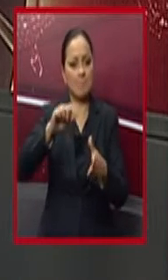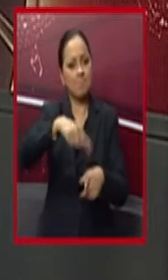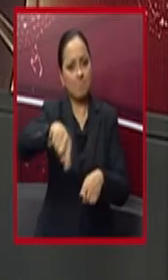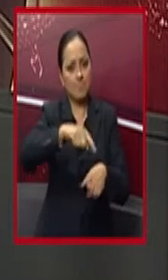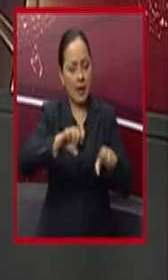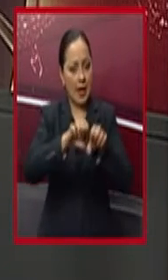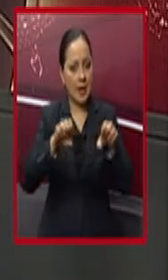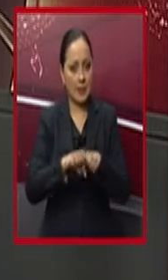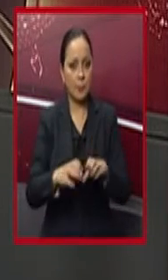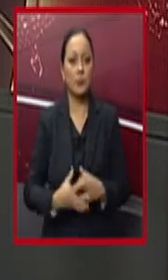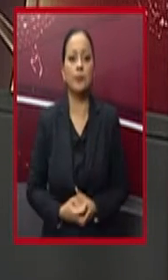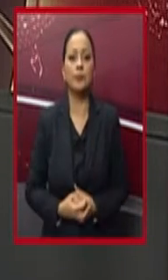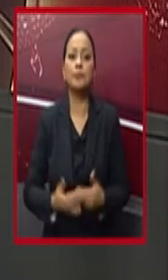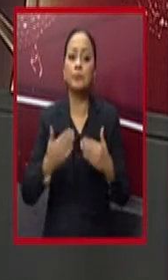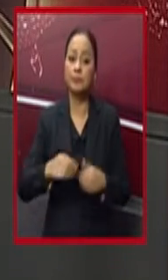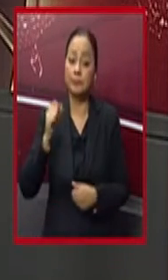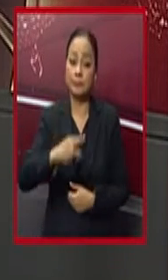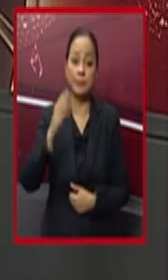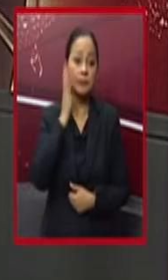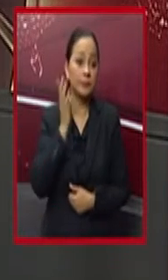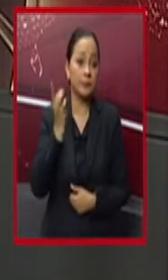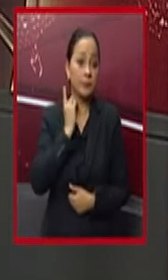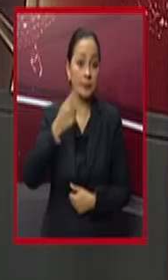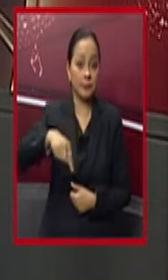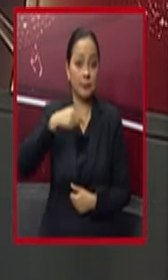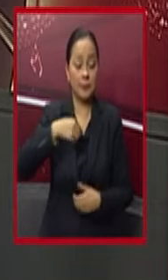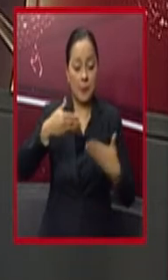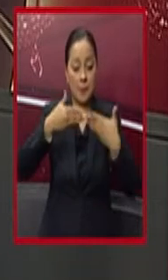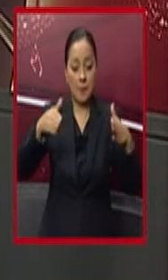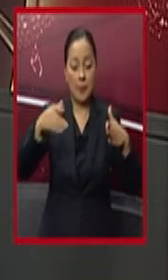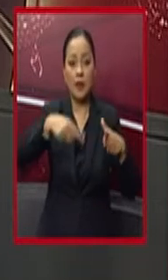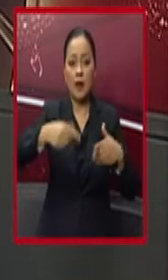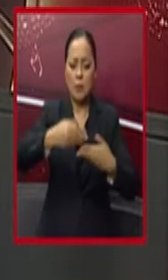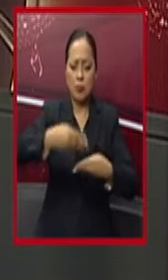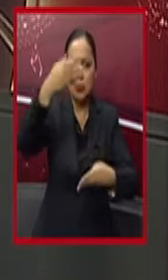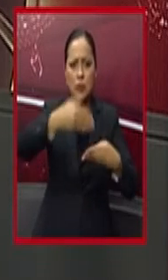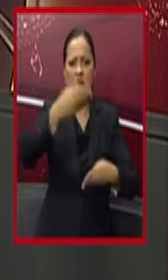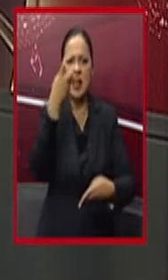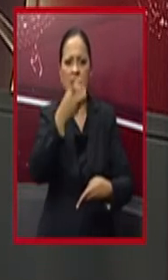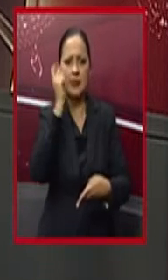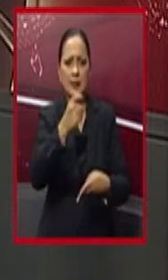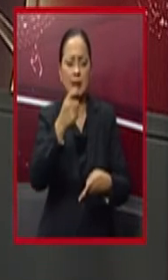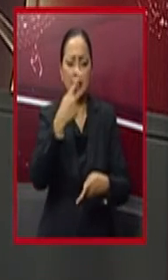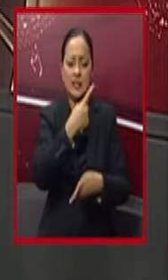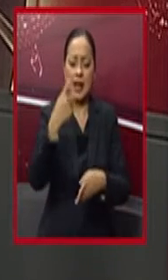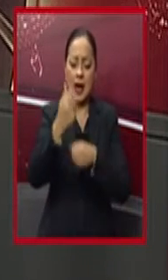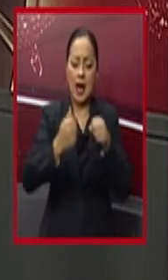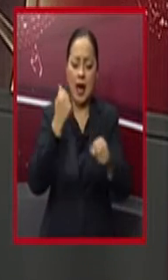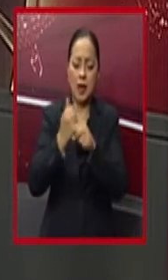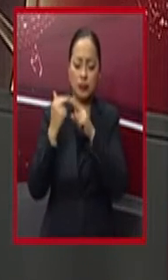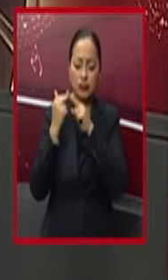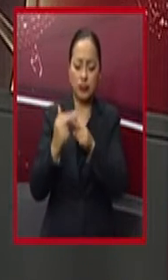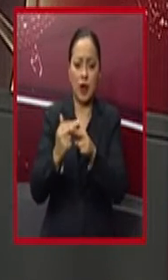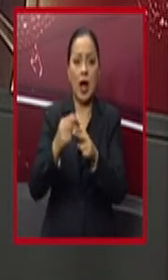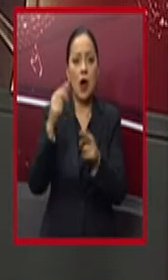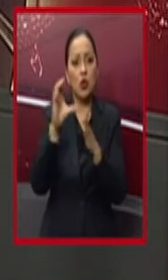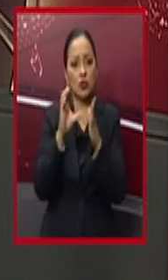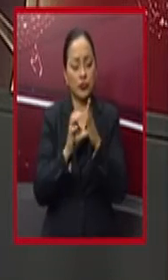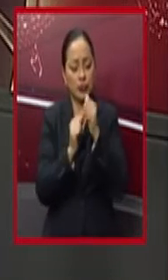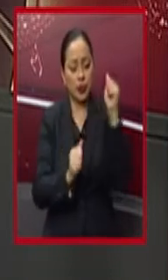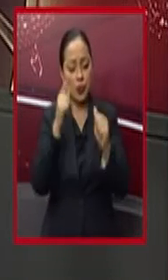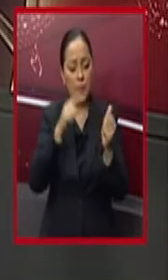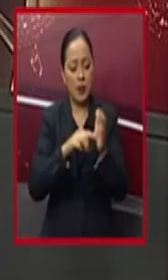2016. Y además realizan en la Cámara de Diputados la develación del mural escultórico centenario de la Constitución de